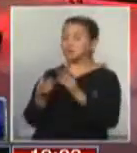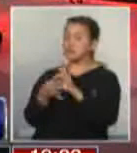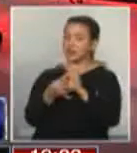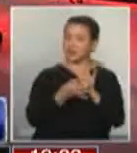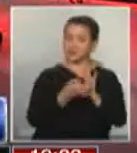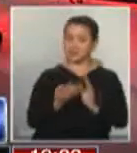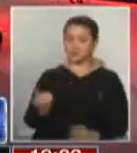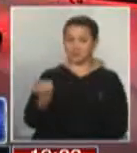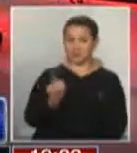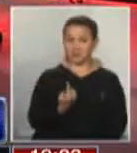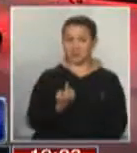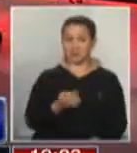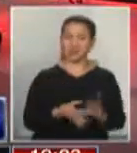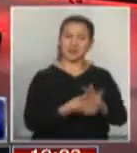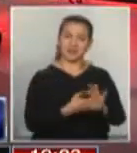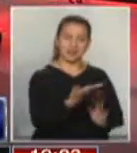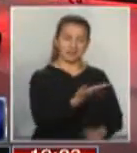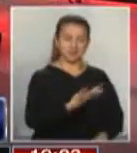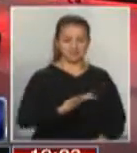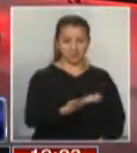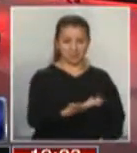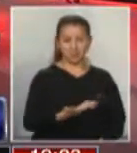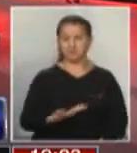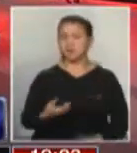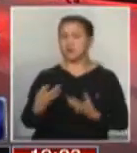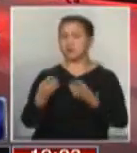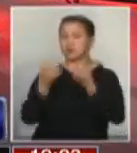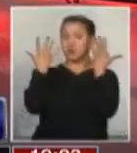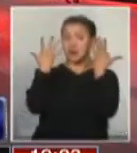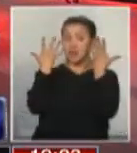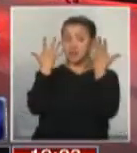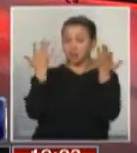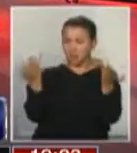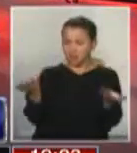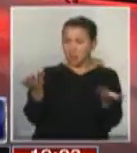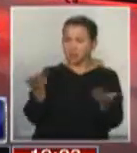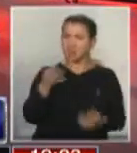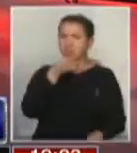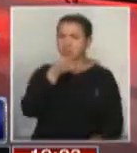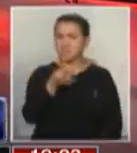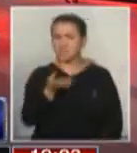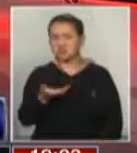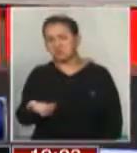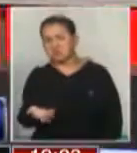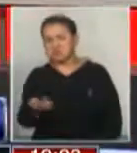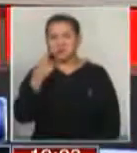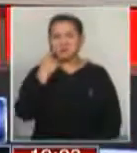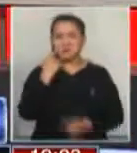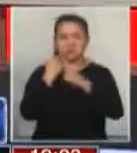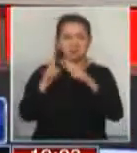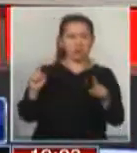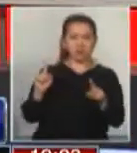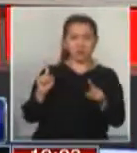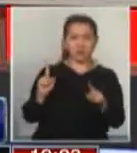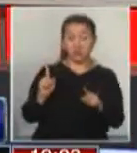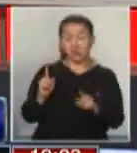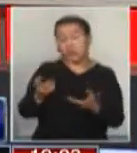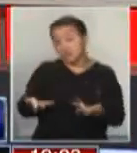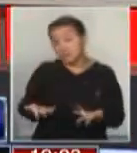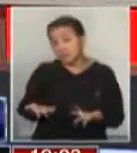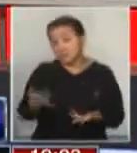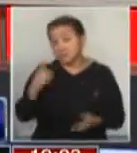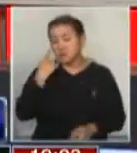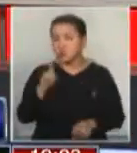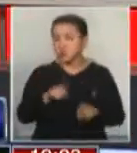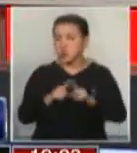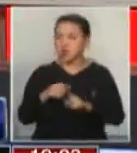acompañarnos a muchos les causa sorpresa muchos dicen que es un tanto desconocido pero es algo más bien que corresponda